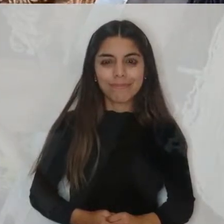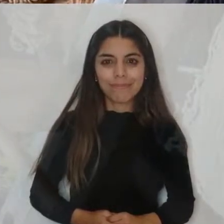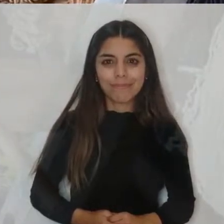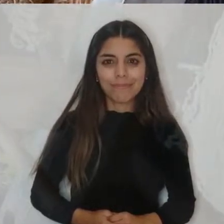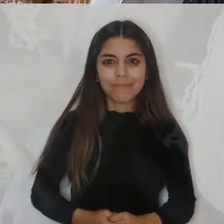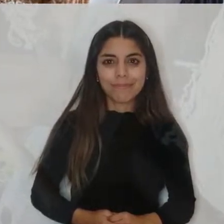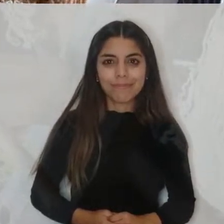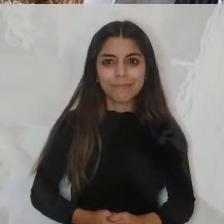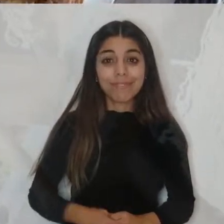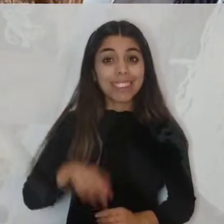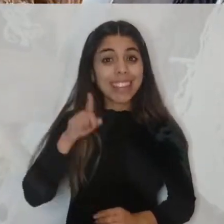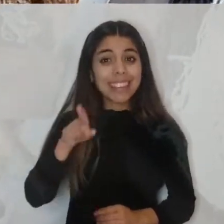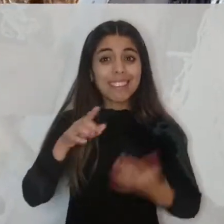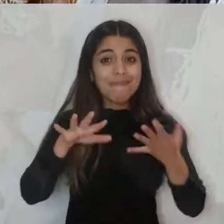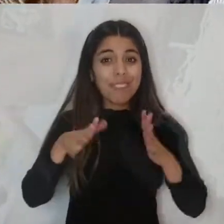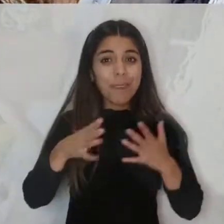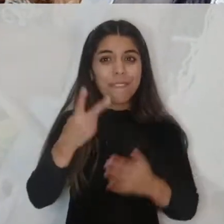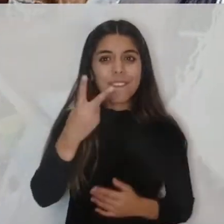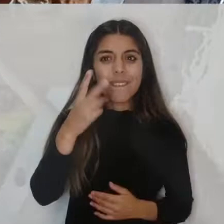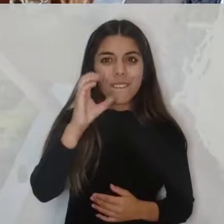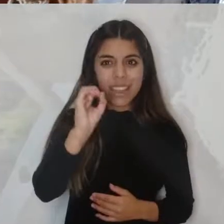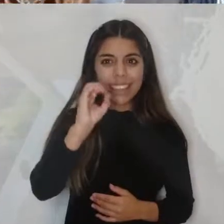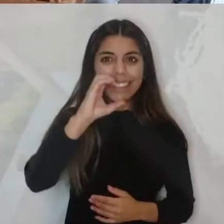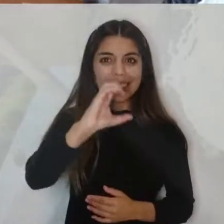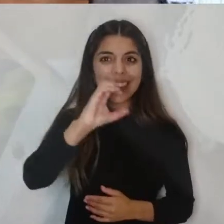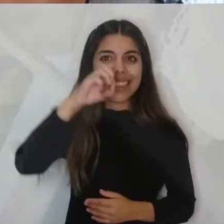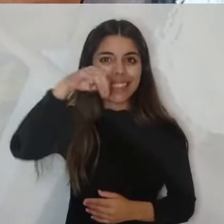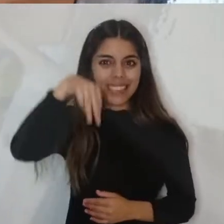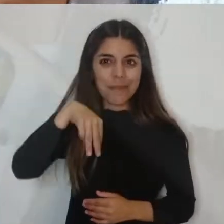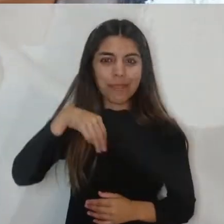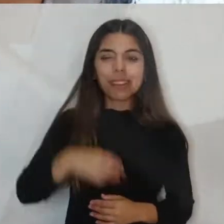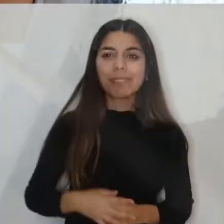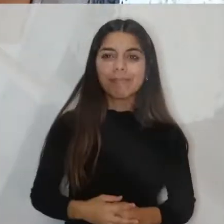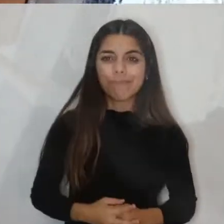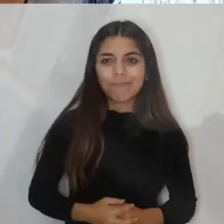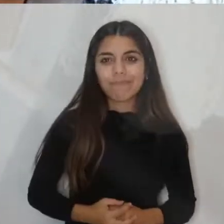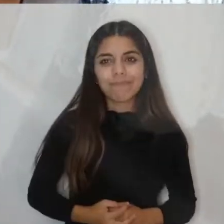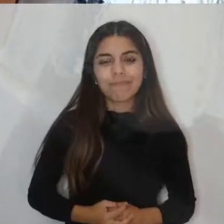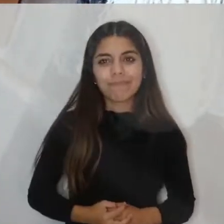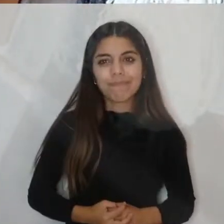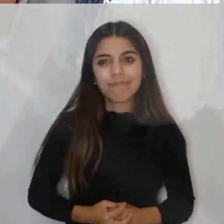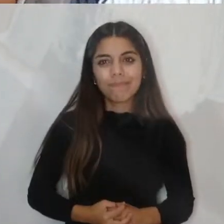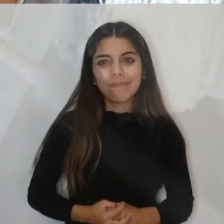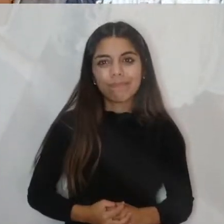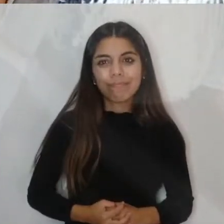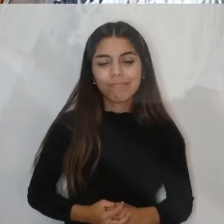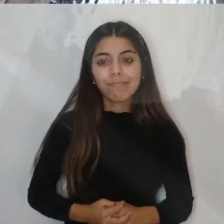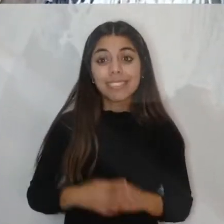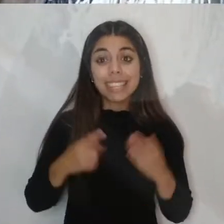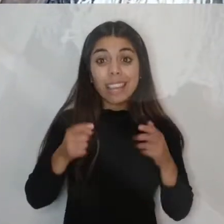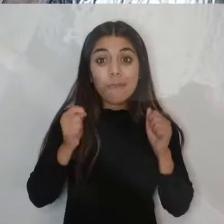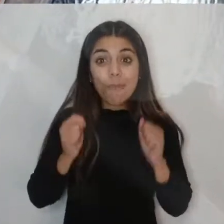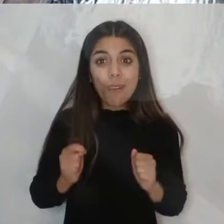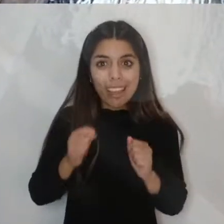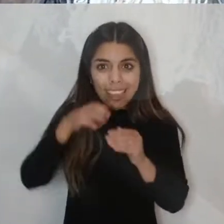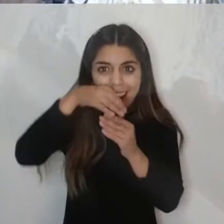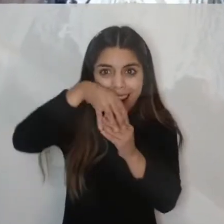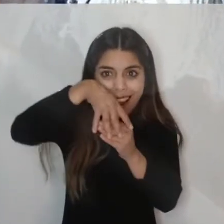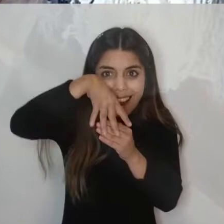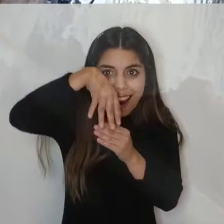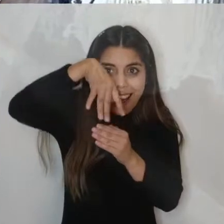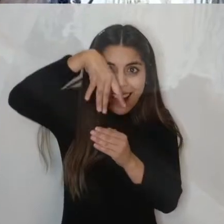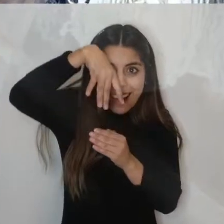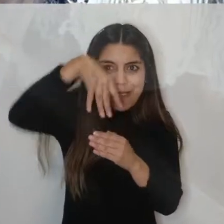Aquí me dio los 20 centímetros de... Y ahora para que yo pueda hacer el calado, igual eso no lo